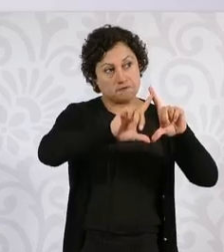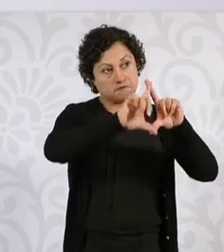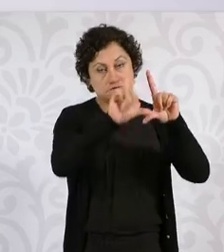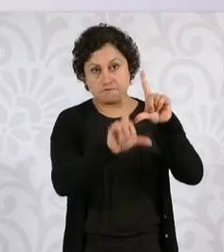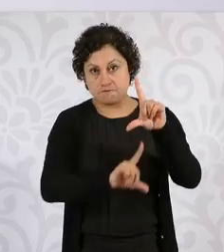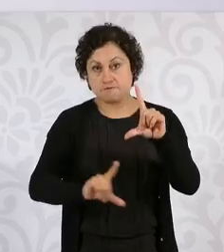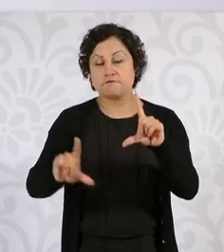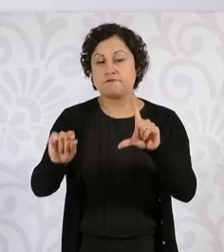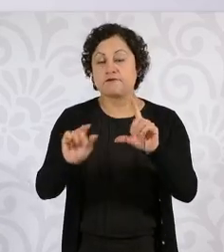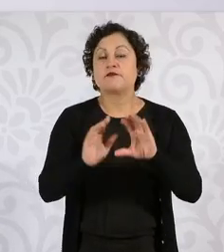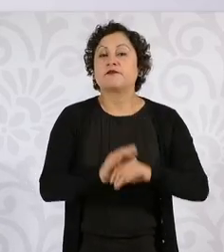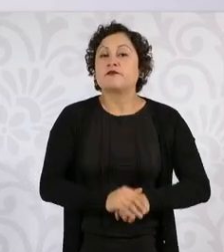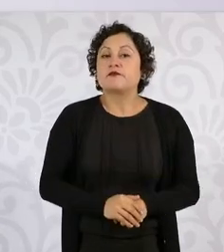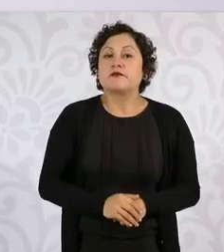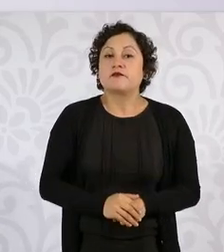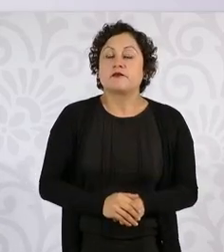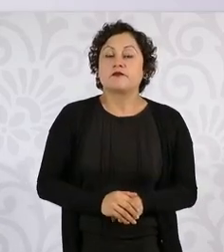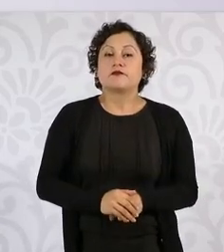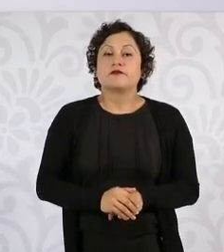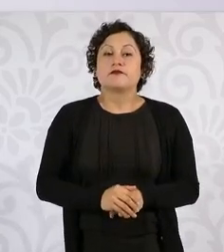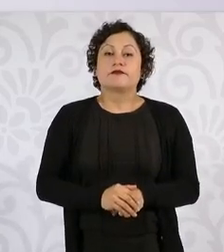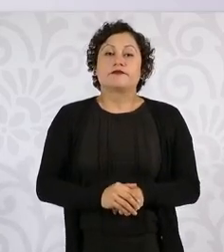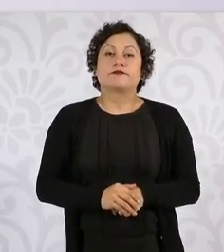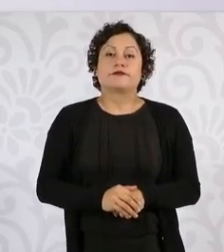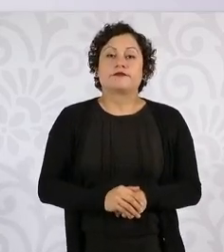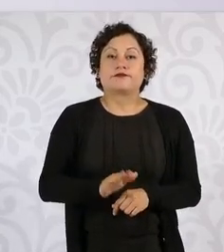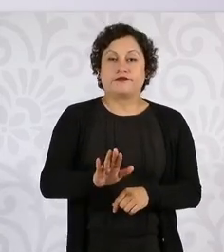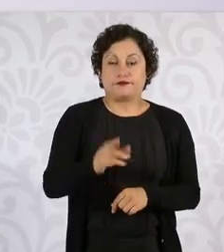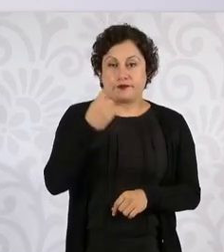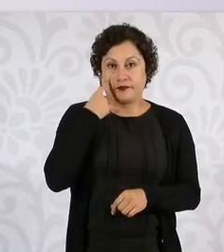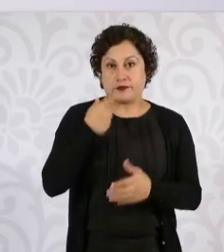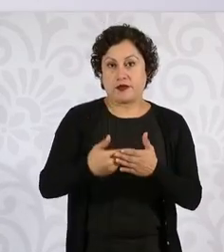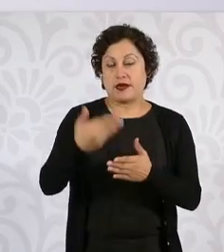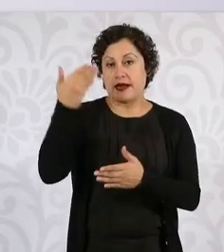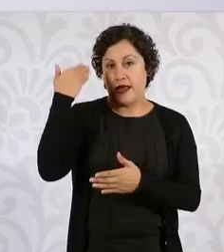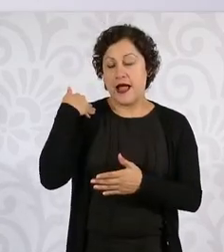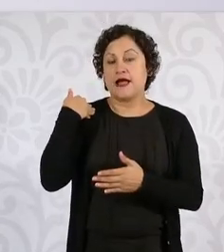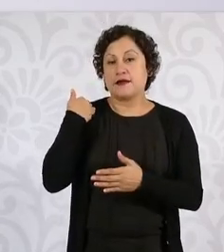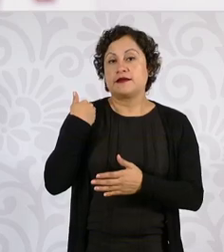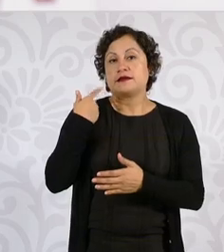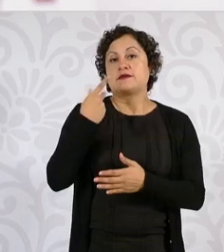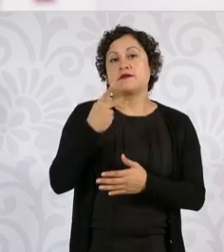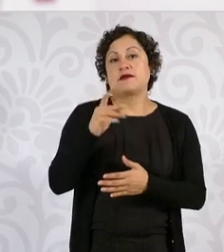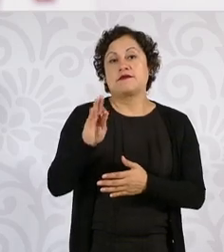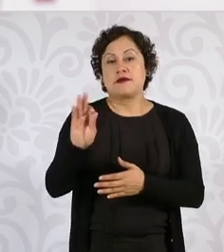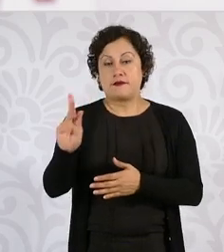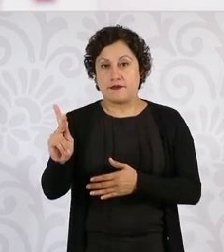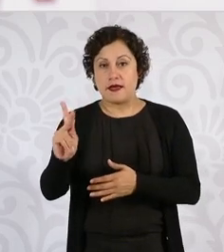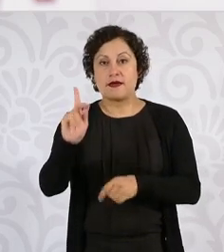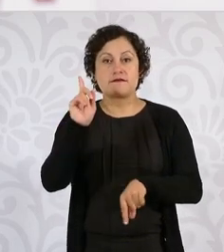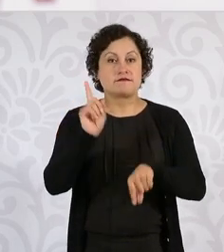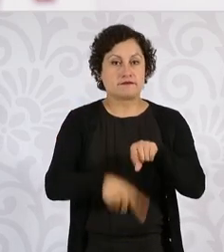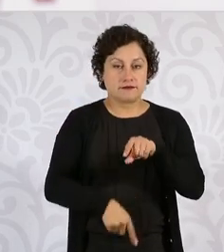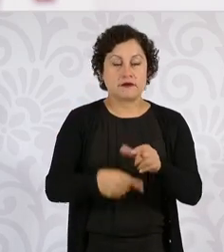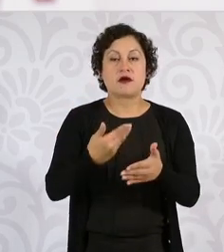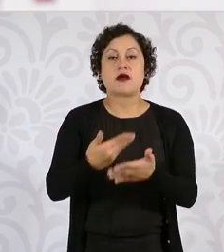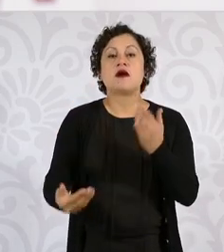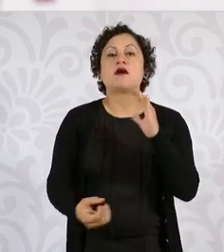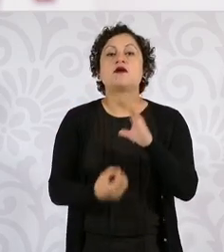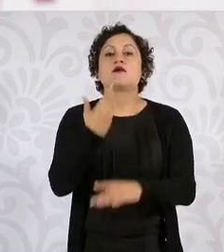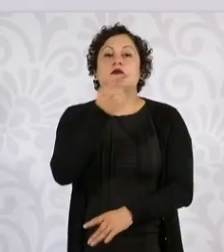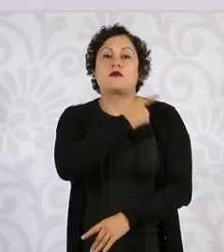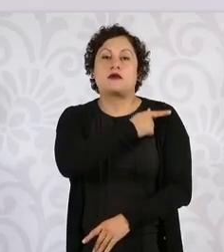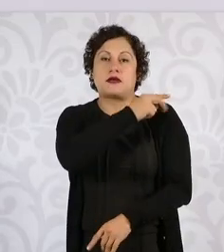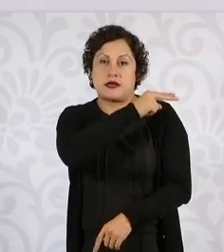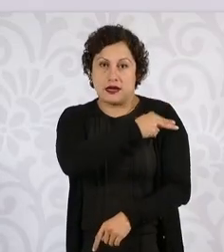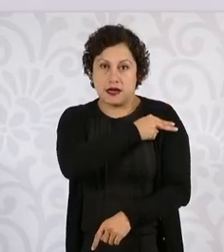Ahí cuando desaparece la Policía Federal y pasa la Guardia Nacional, hay vigilancia, mas no necesariamente